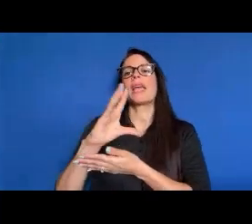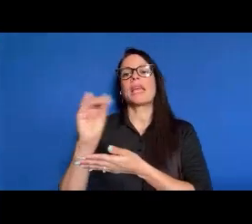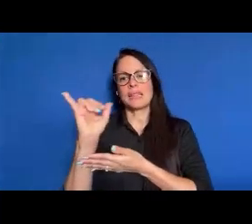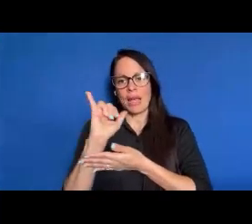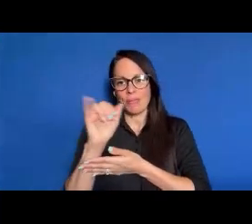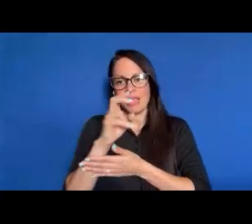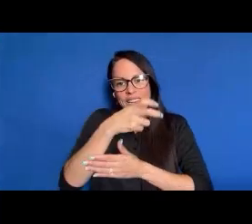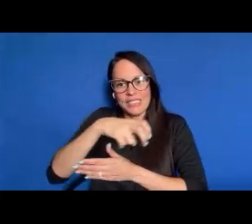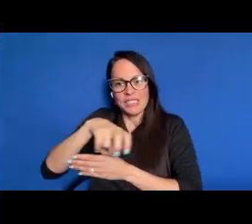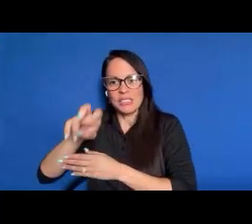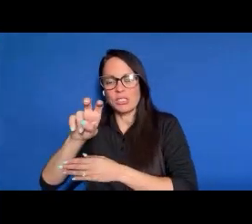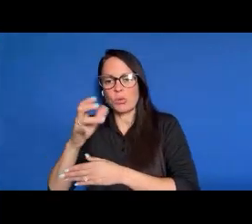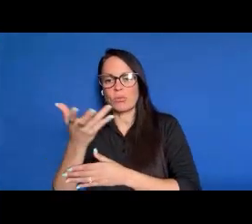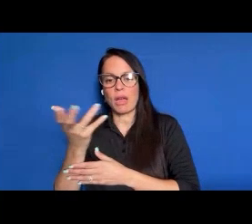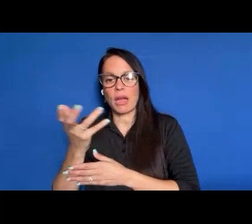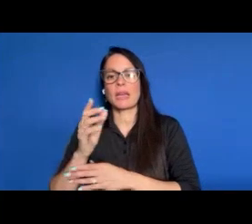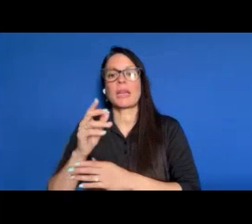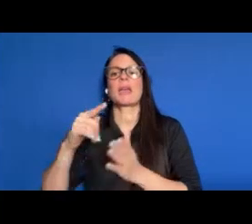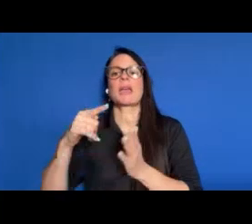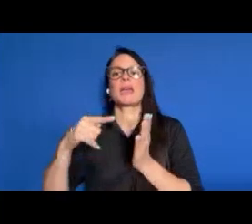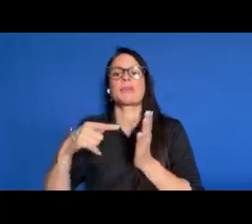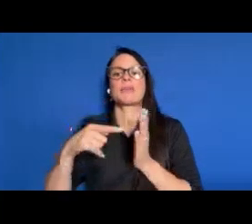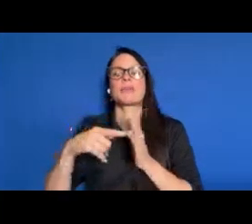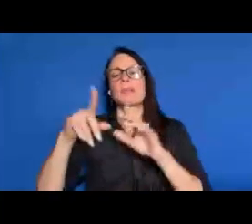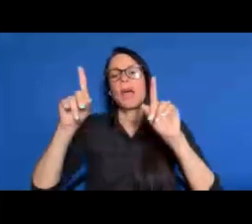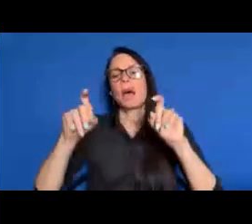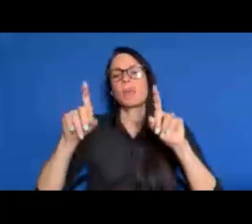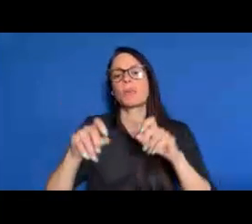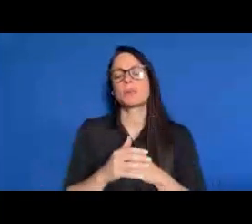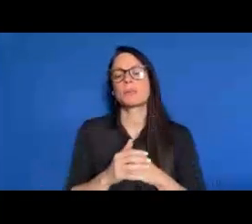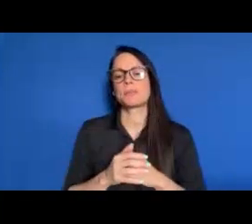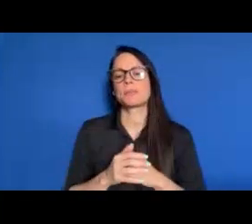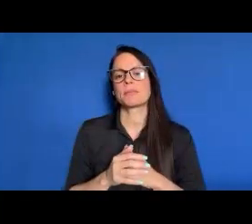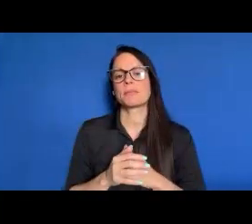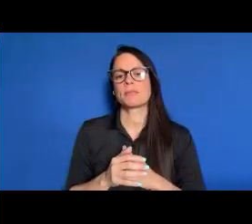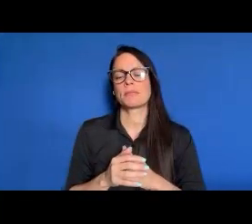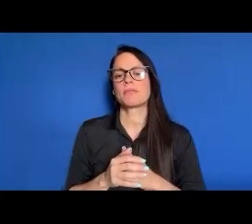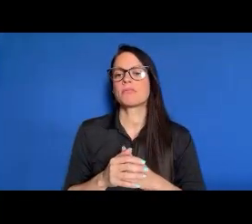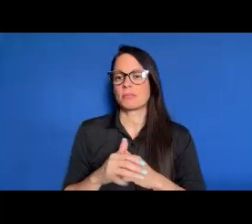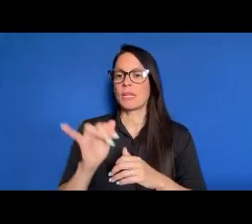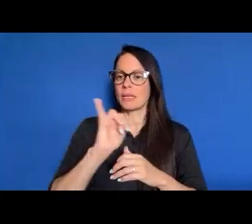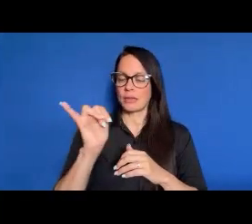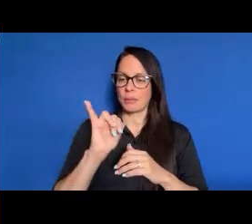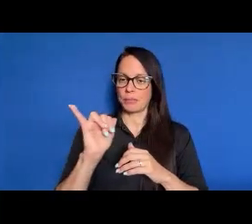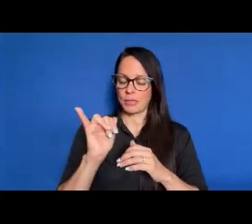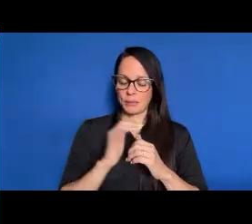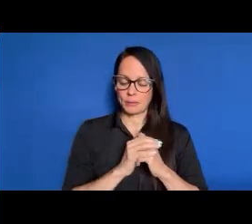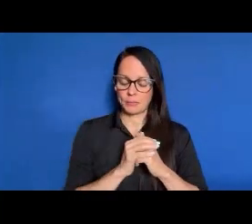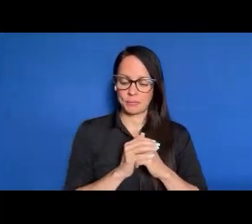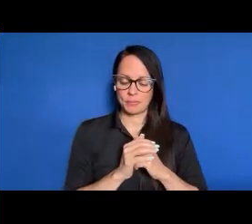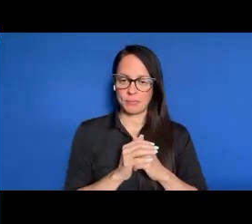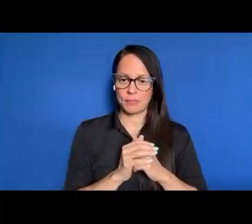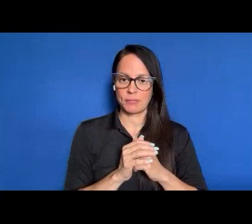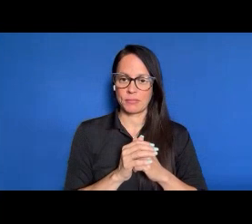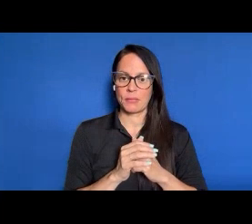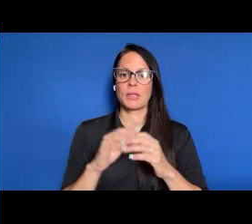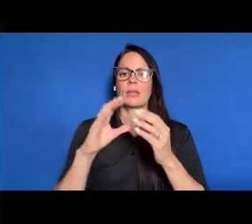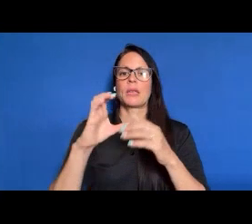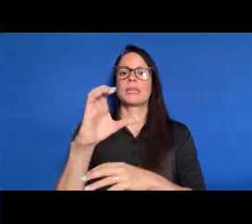drogas inyectables. Proveer experiencia de investigación a estudiantes de salud conductual. En grosso modo, esas eran